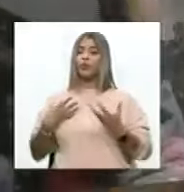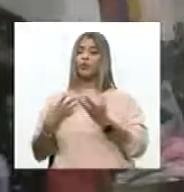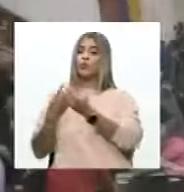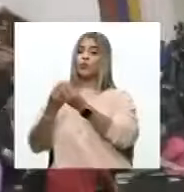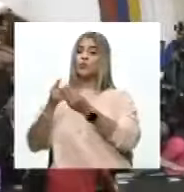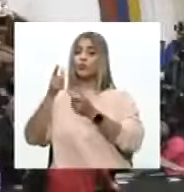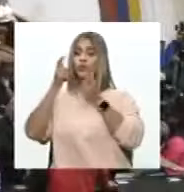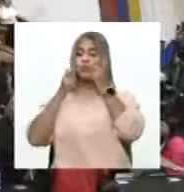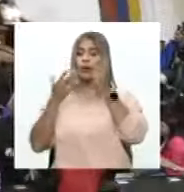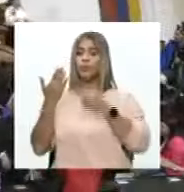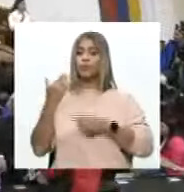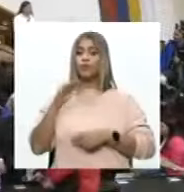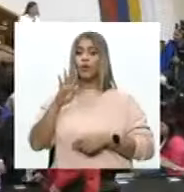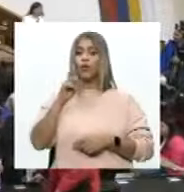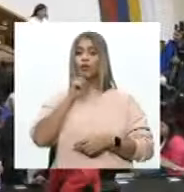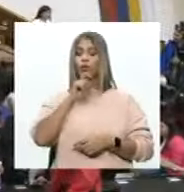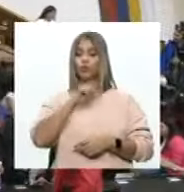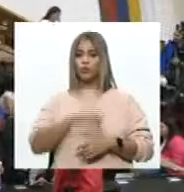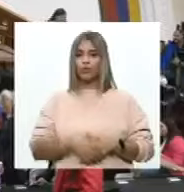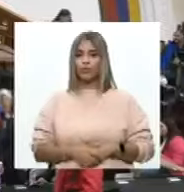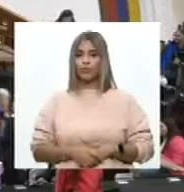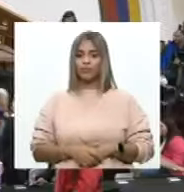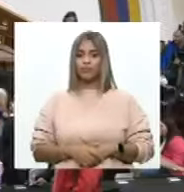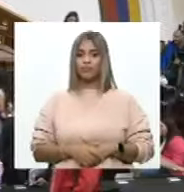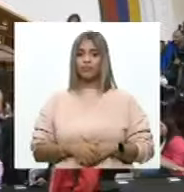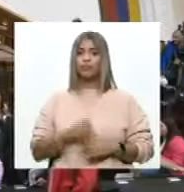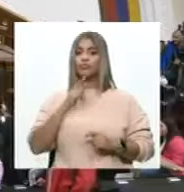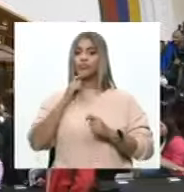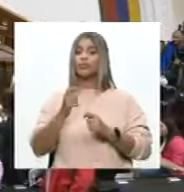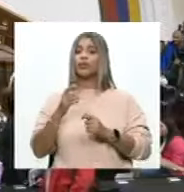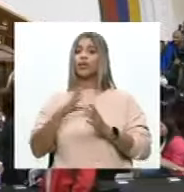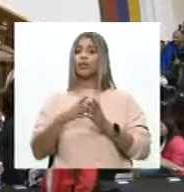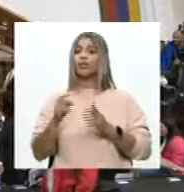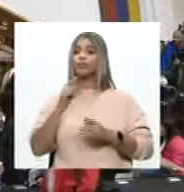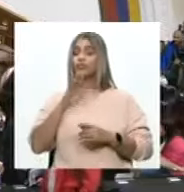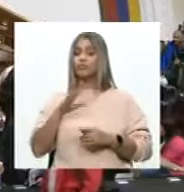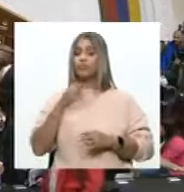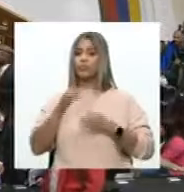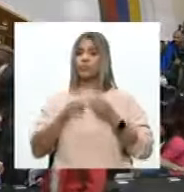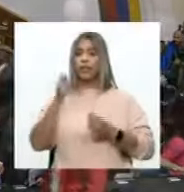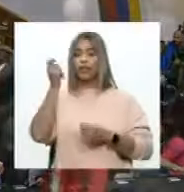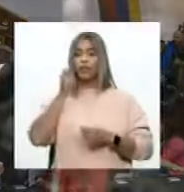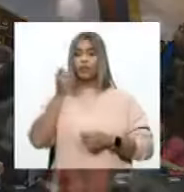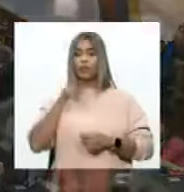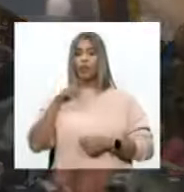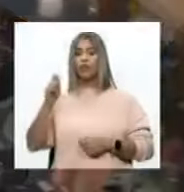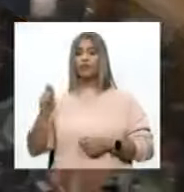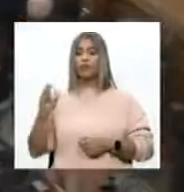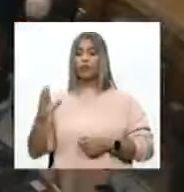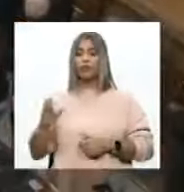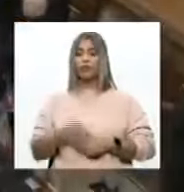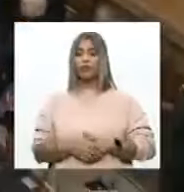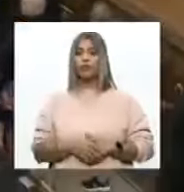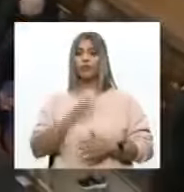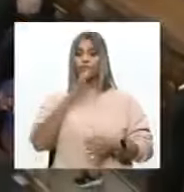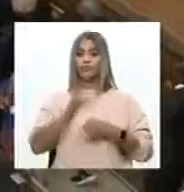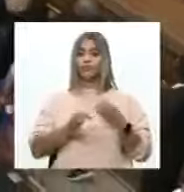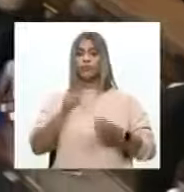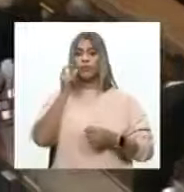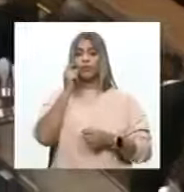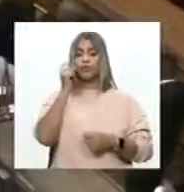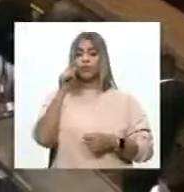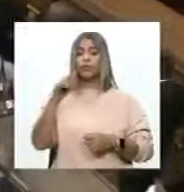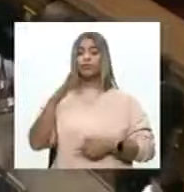Chávez el pasado 4 de octubre. Le precedió en el derecho de palabra el diputado Alfonso Campos, quien resaltó el Día